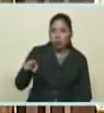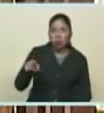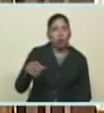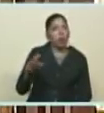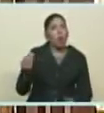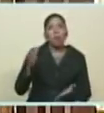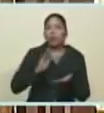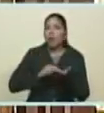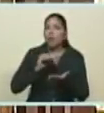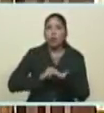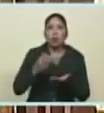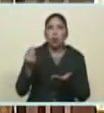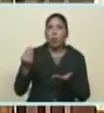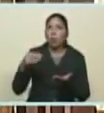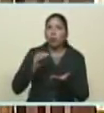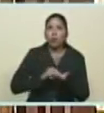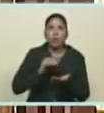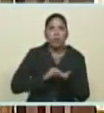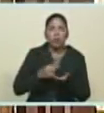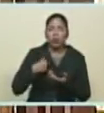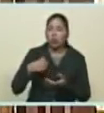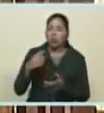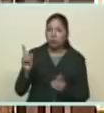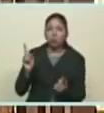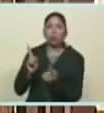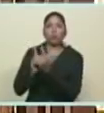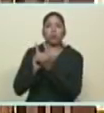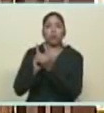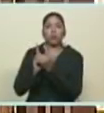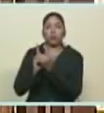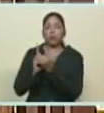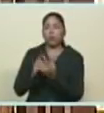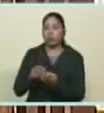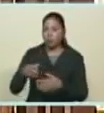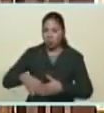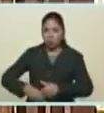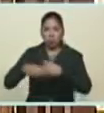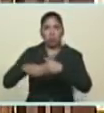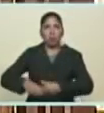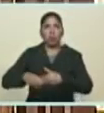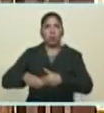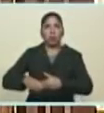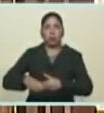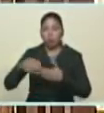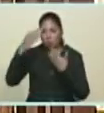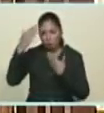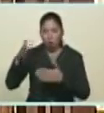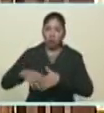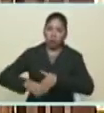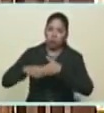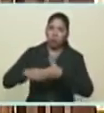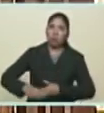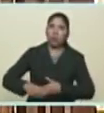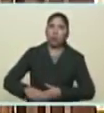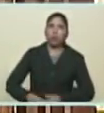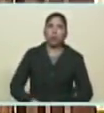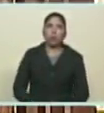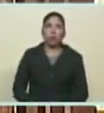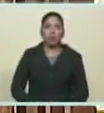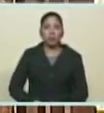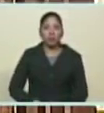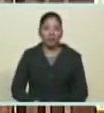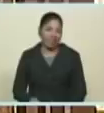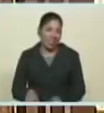Bastantes veces asistió Enrique Capriles Radón, que suena así como al siglo